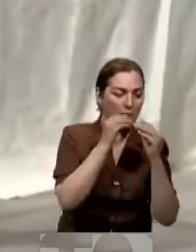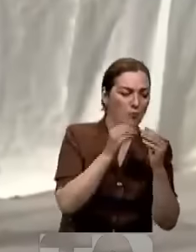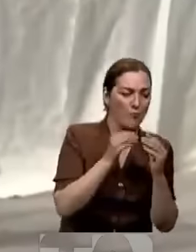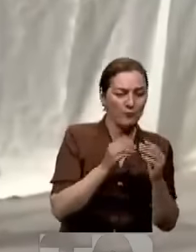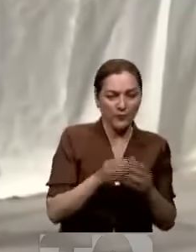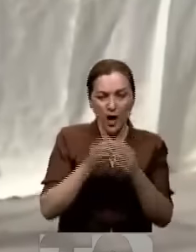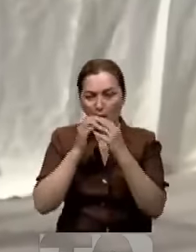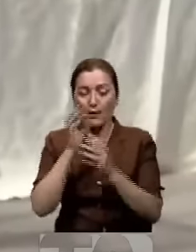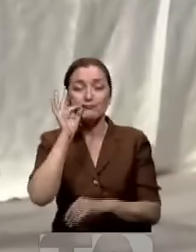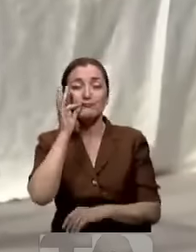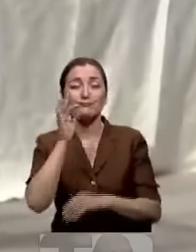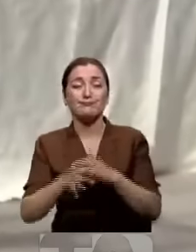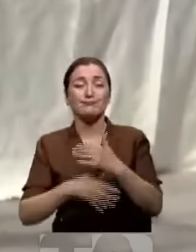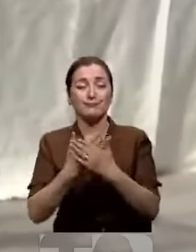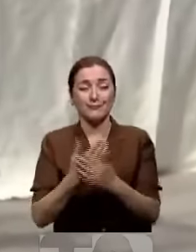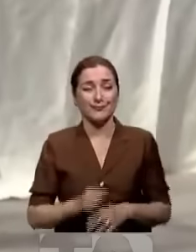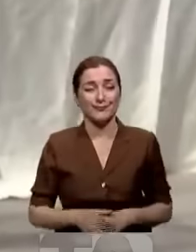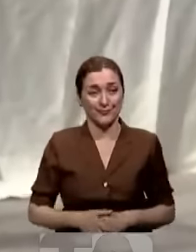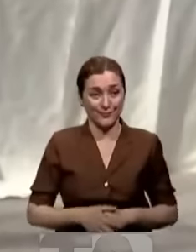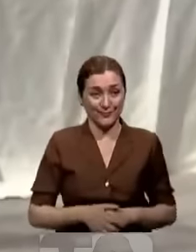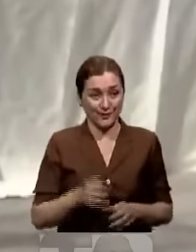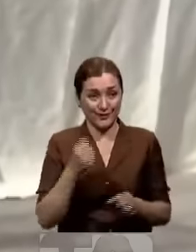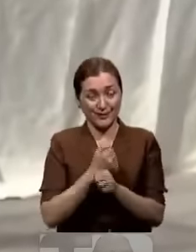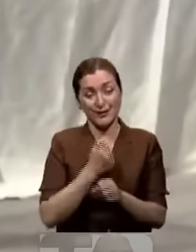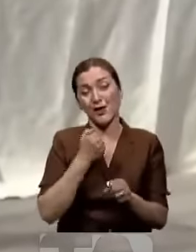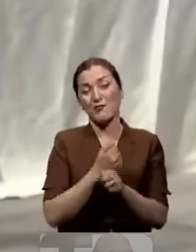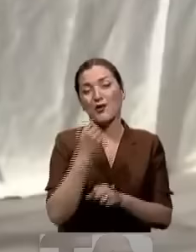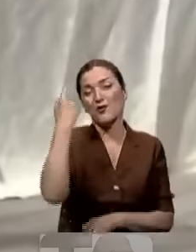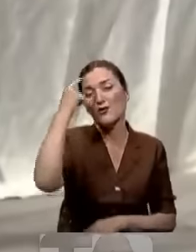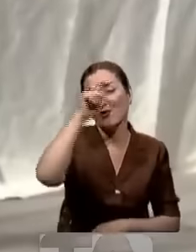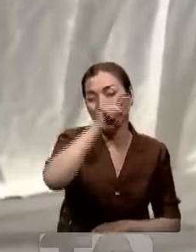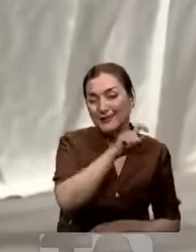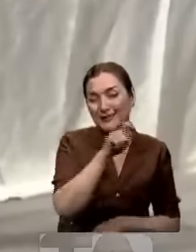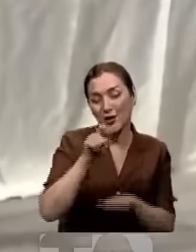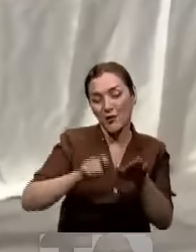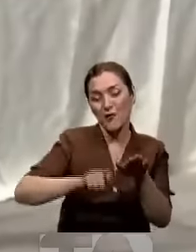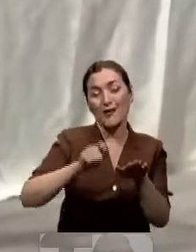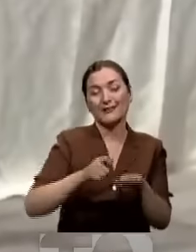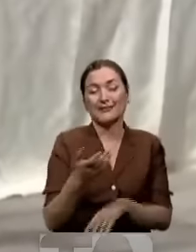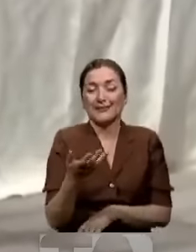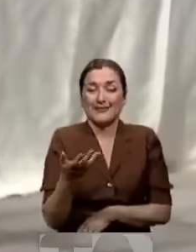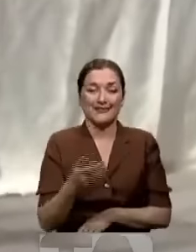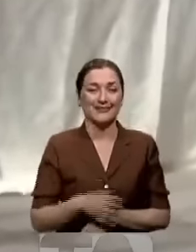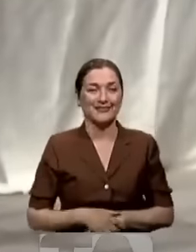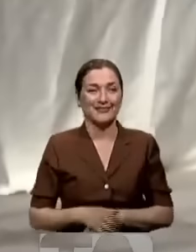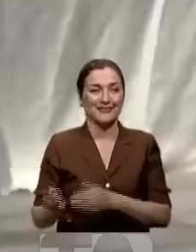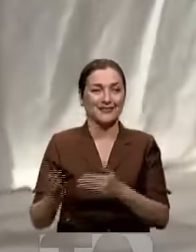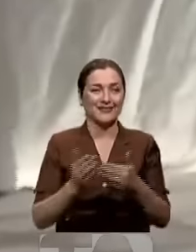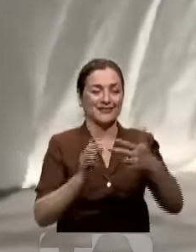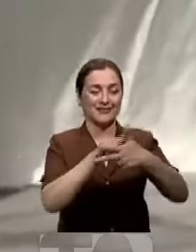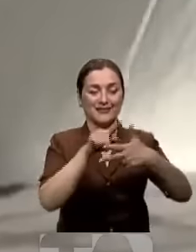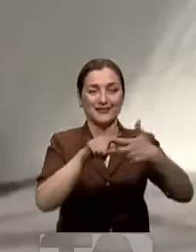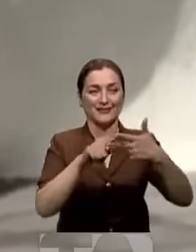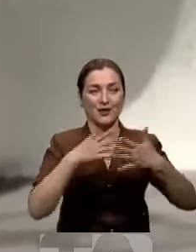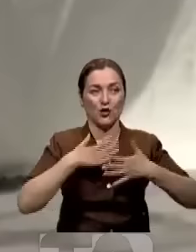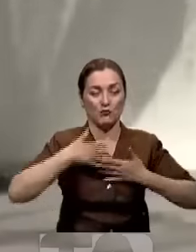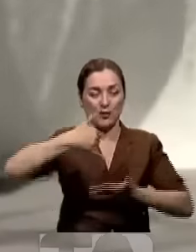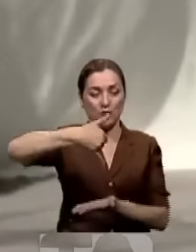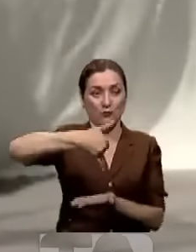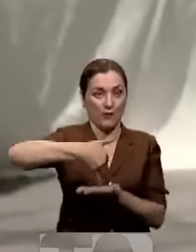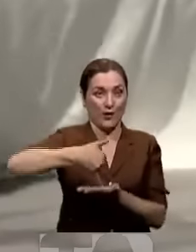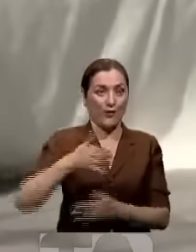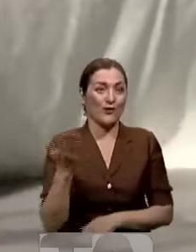pan, todas deliciosas, así que habrá un trabajo muy difícil para nuestro jurado calificador, ya le vamos a presentar, y yo ya tengo el trofeo en